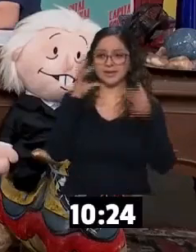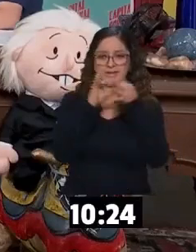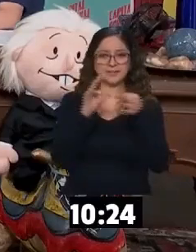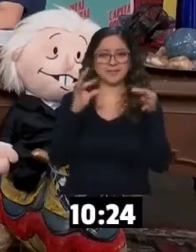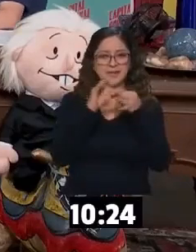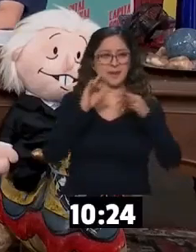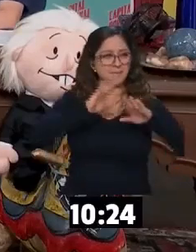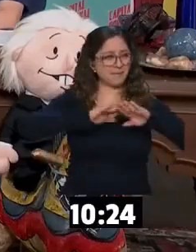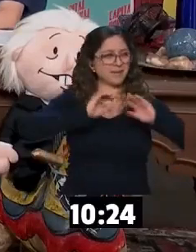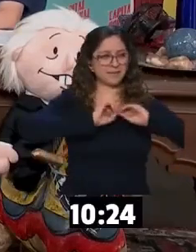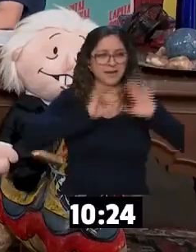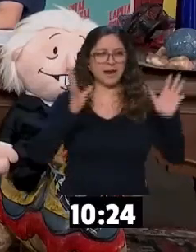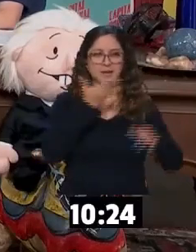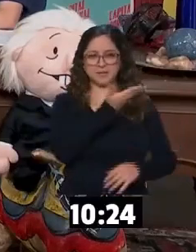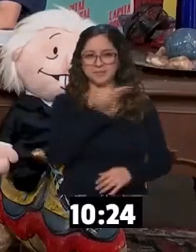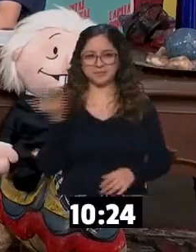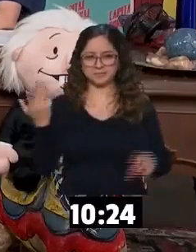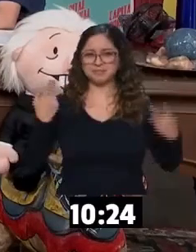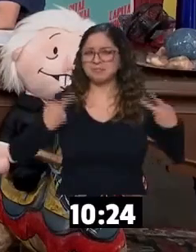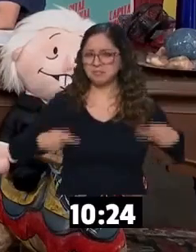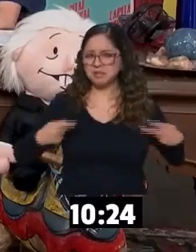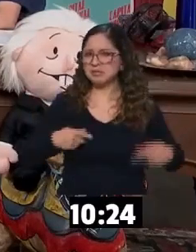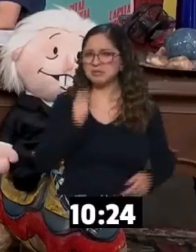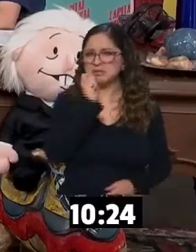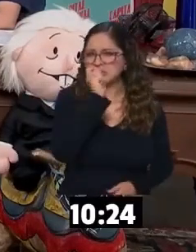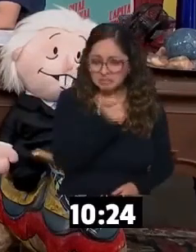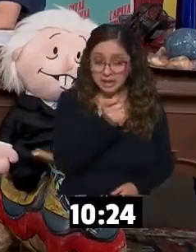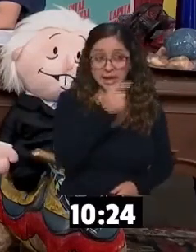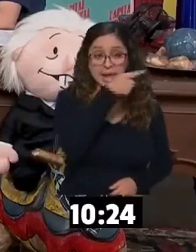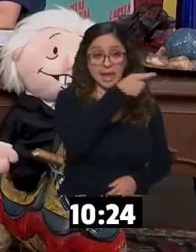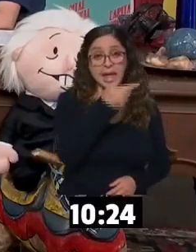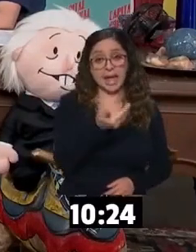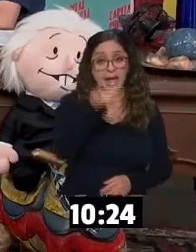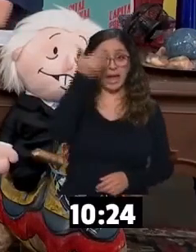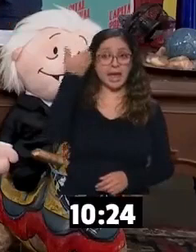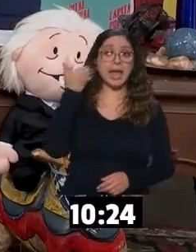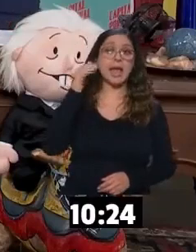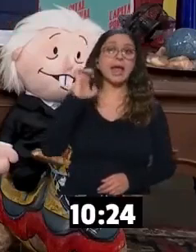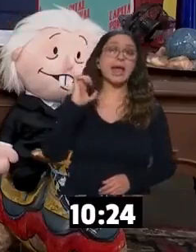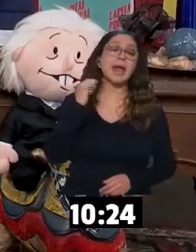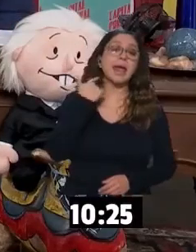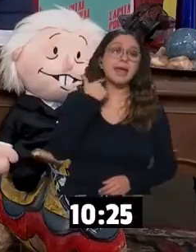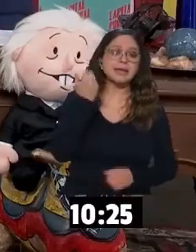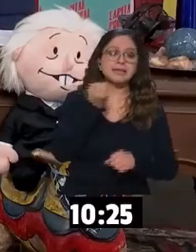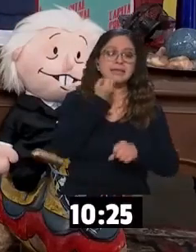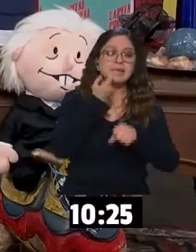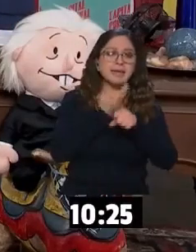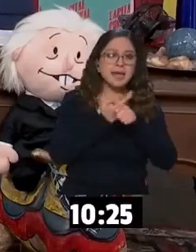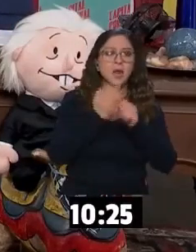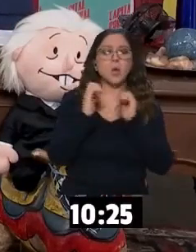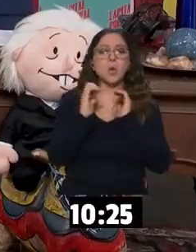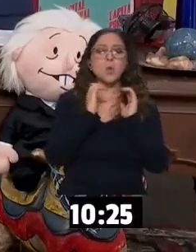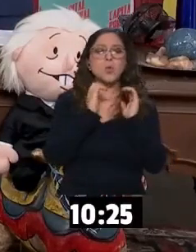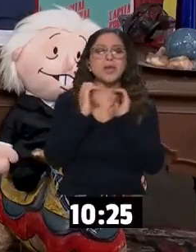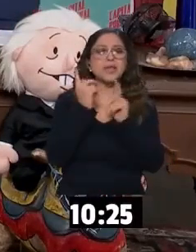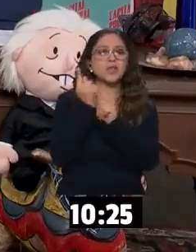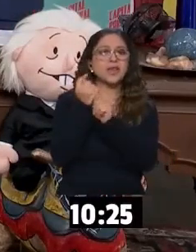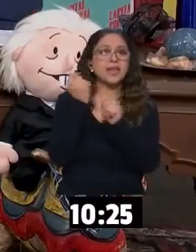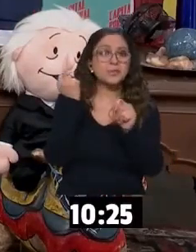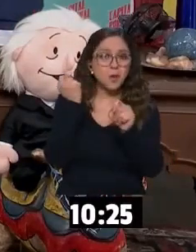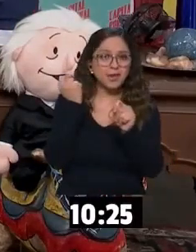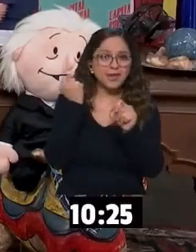la memoria. Es que el maestro es exsecretario de Comunicaciones y Transportes, por eso les decimos que de que sabe.